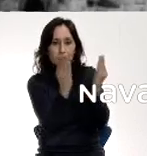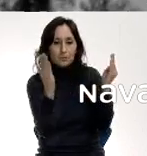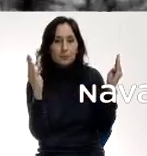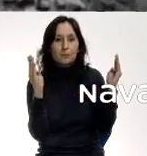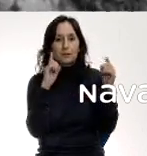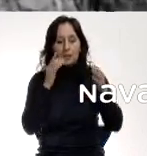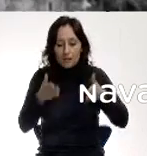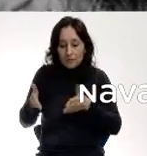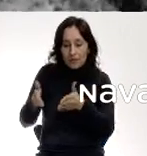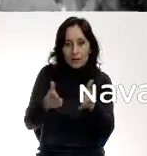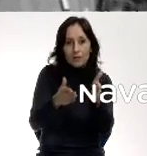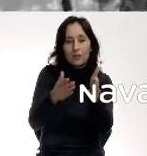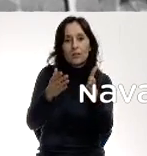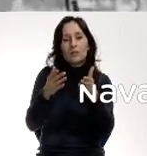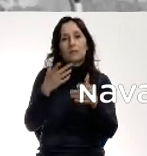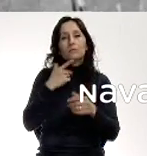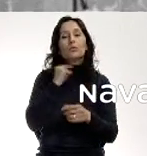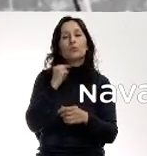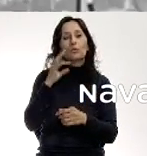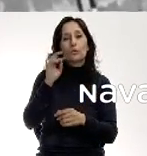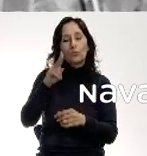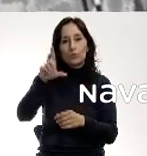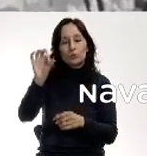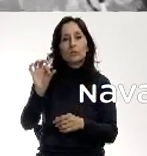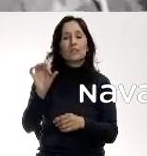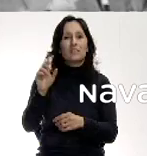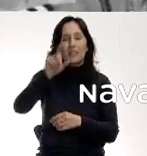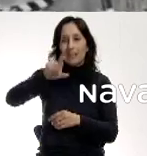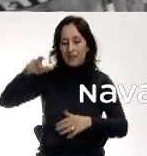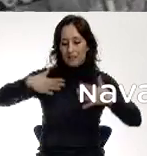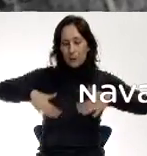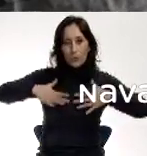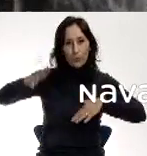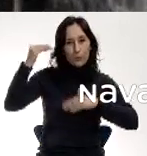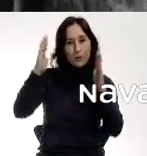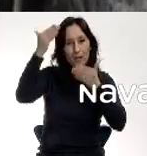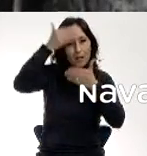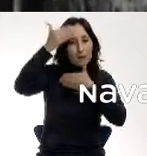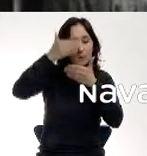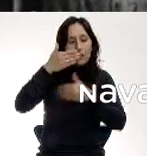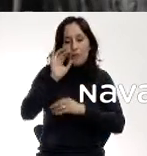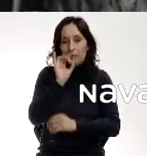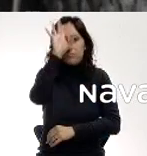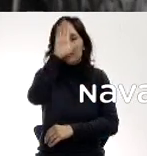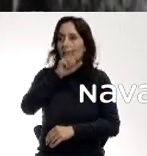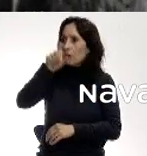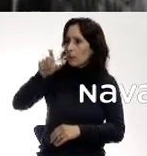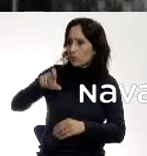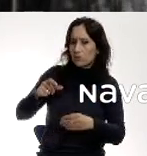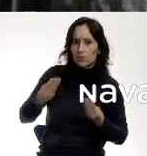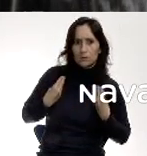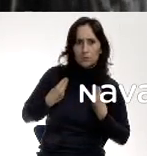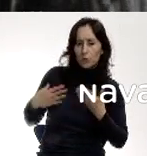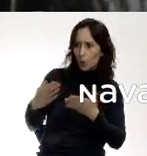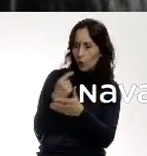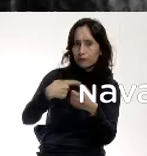canónigos de Toulouse, la gente con sus trajes medievales, bueno, la verdad es que es impresionante. Y se implica todo el pueblo, me imagino. Sí, sí, sí,